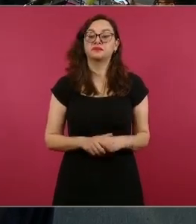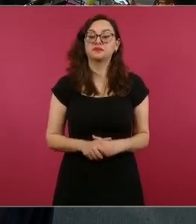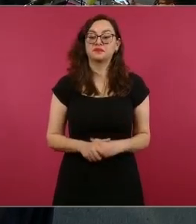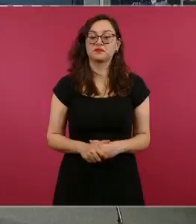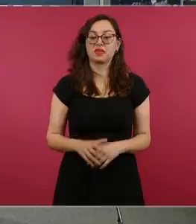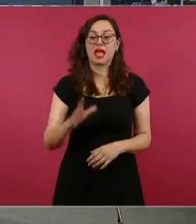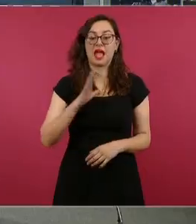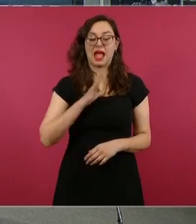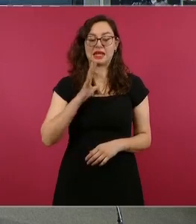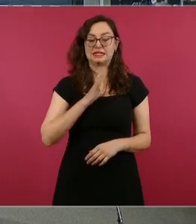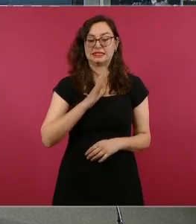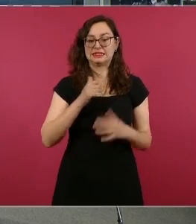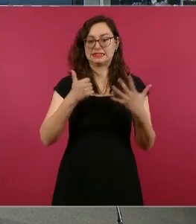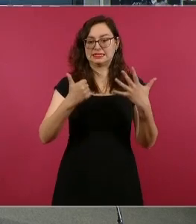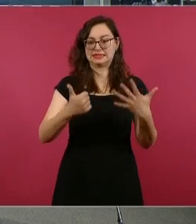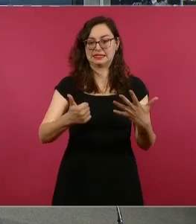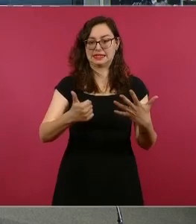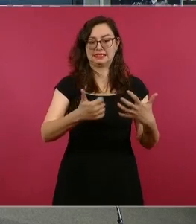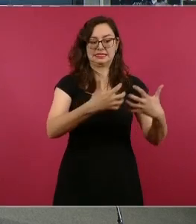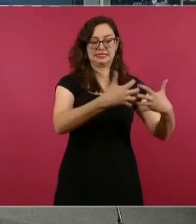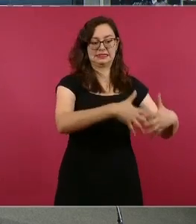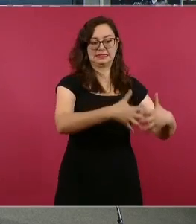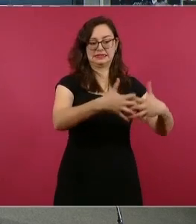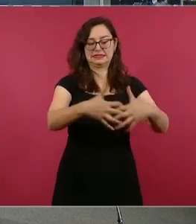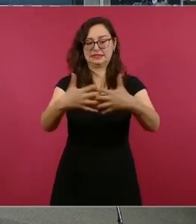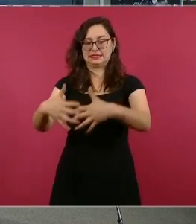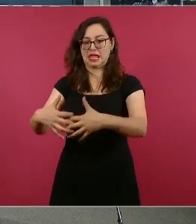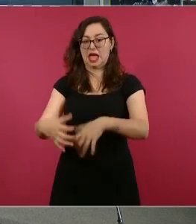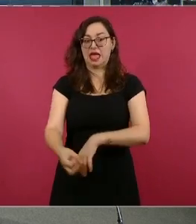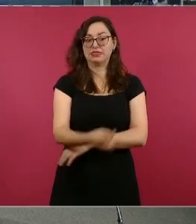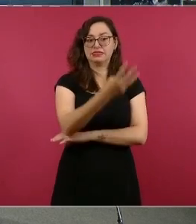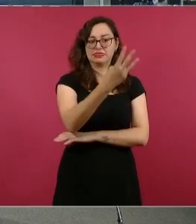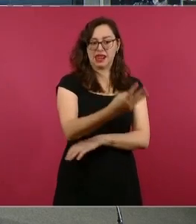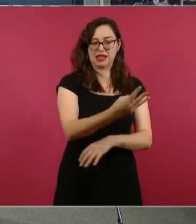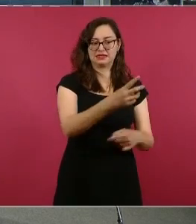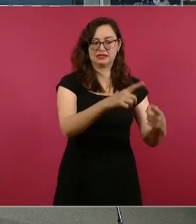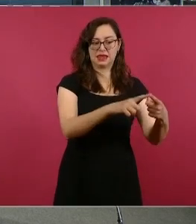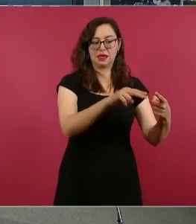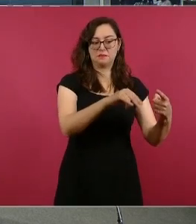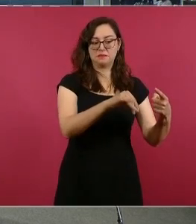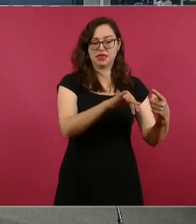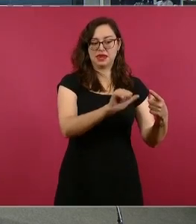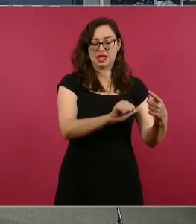Son tres: Mina, Cadereyta